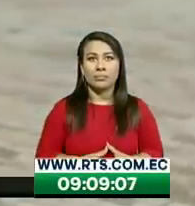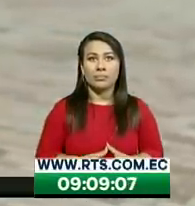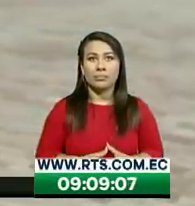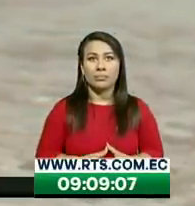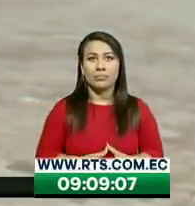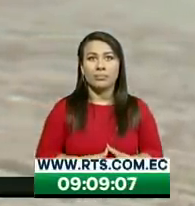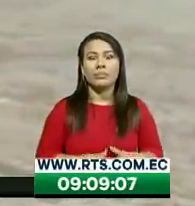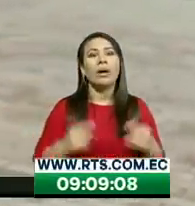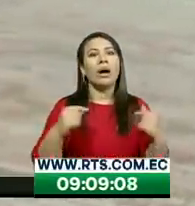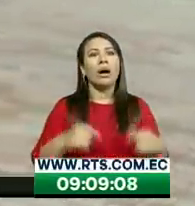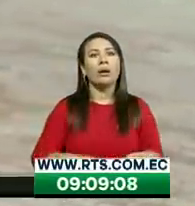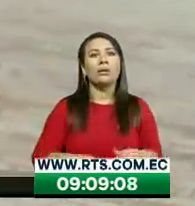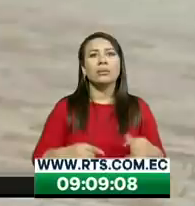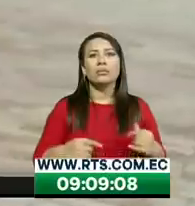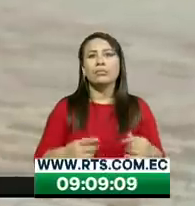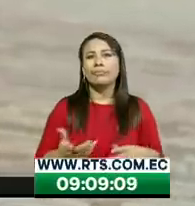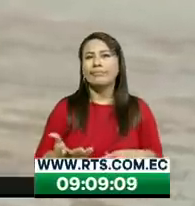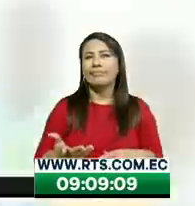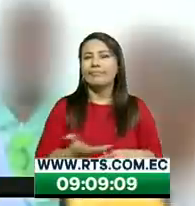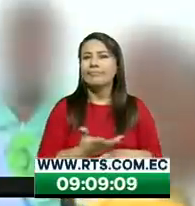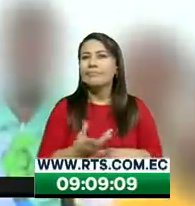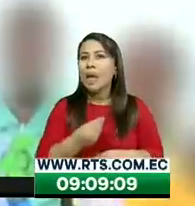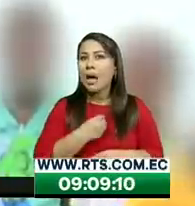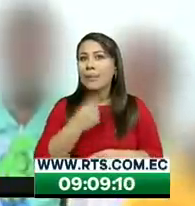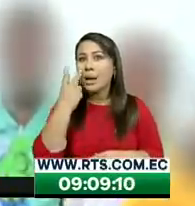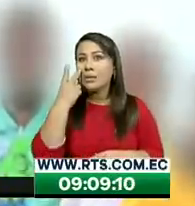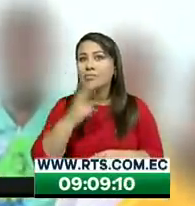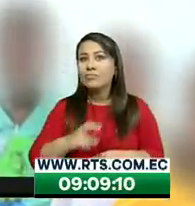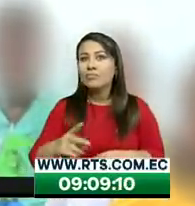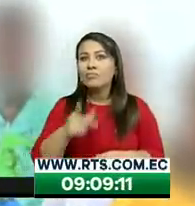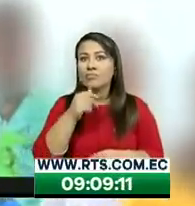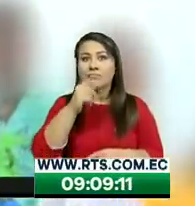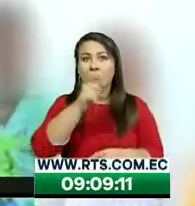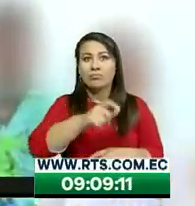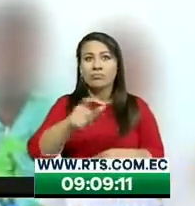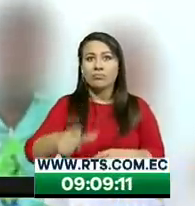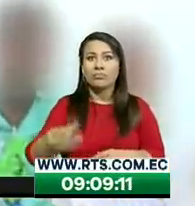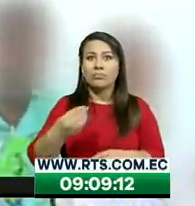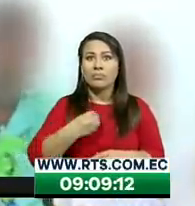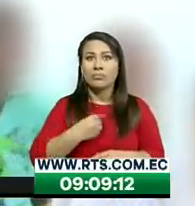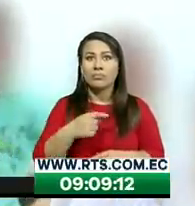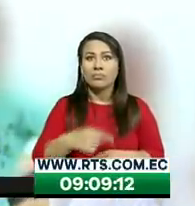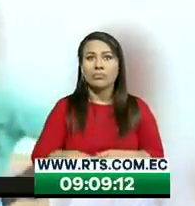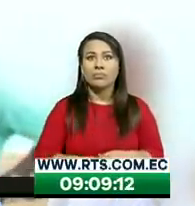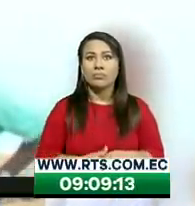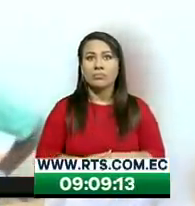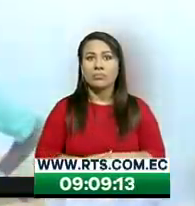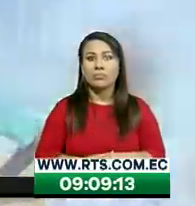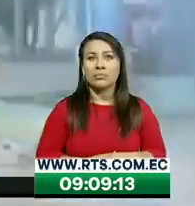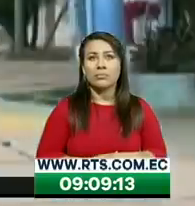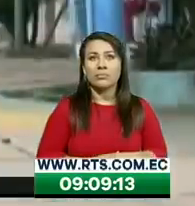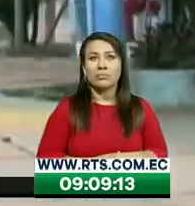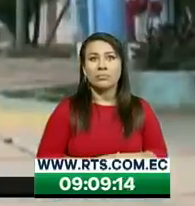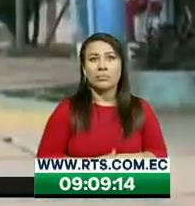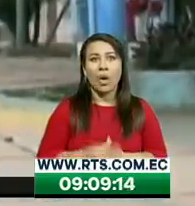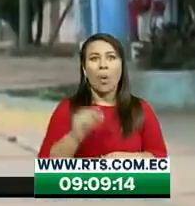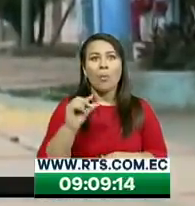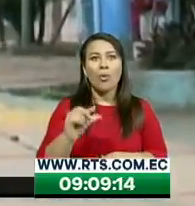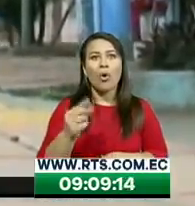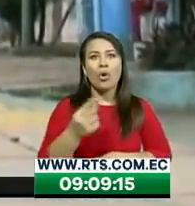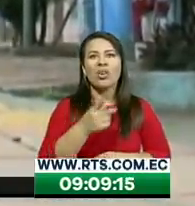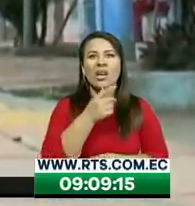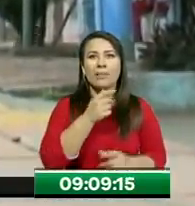ser trasquilado prácticamente. Enseguida, un informe de ATV afiliado a la red de noticias Salvavisión.